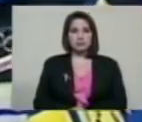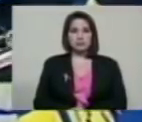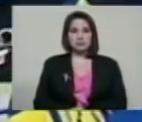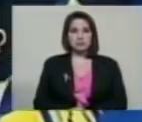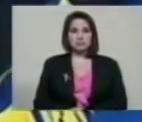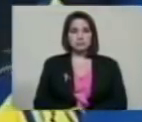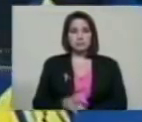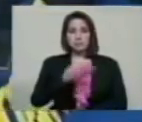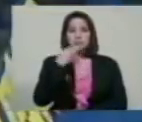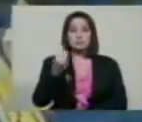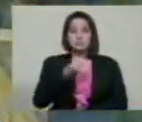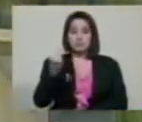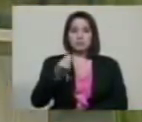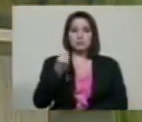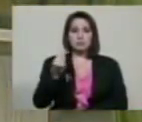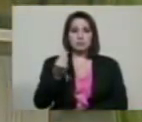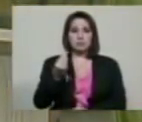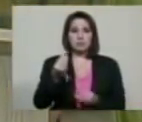hemos tenido